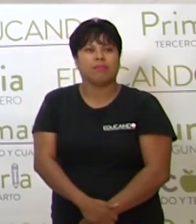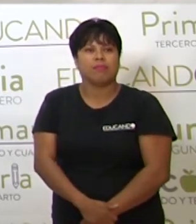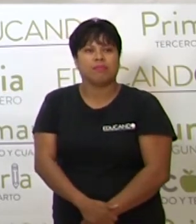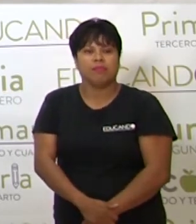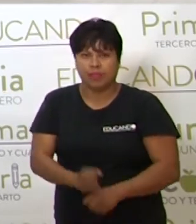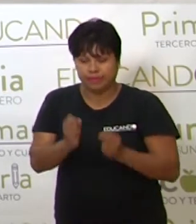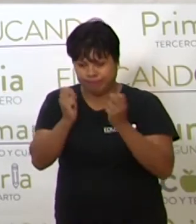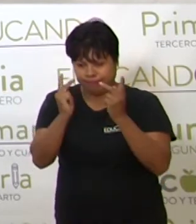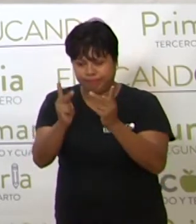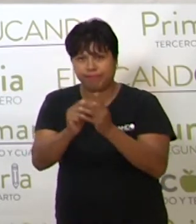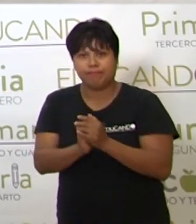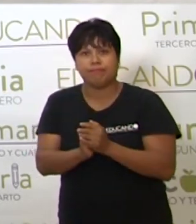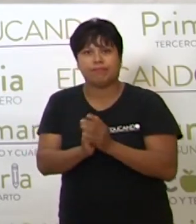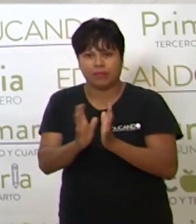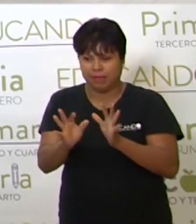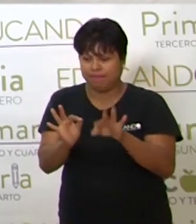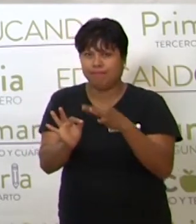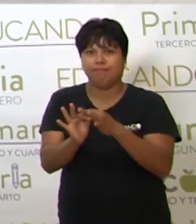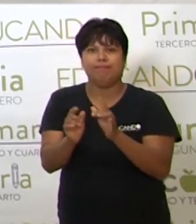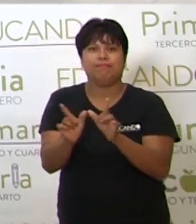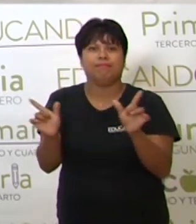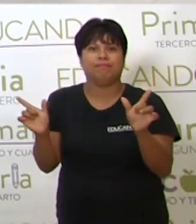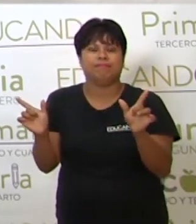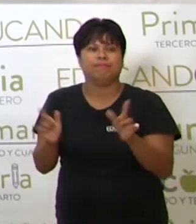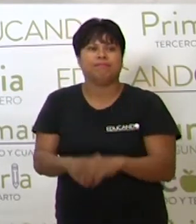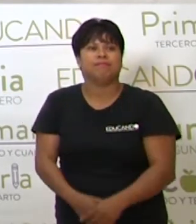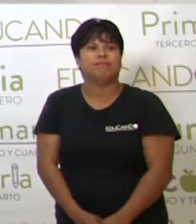ok ya lo tenemos